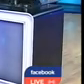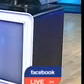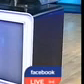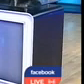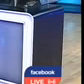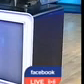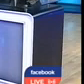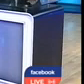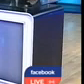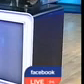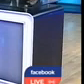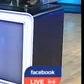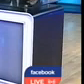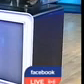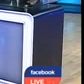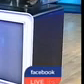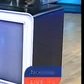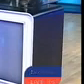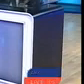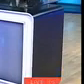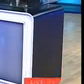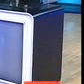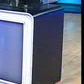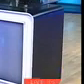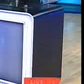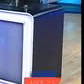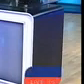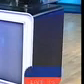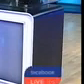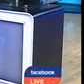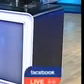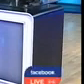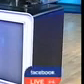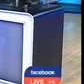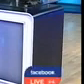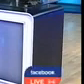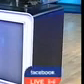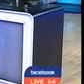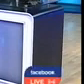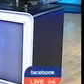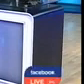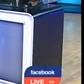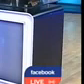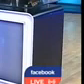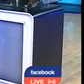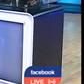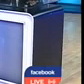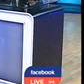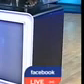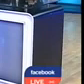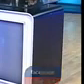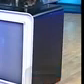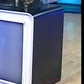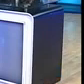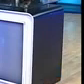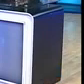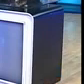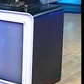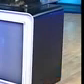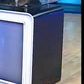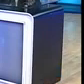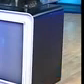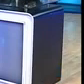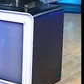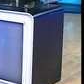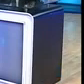iniciando semana e iniciando mes de noviembre, también estamos en lunes 1 de noviembre y nosotros con la información que usted necesita a esta hora de la